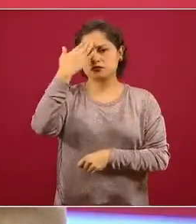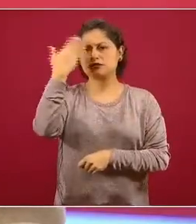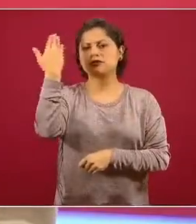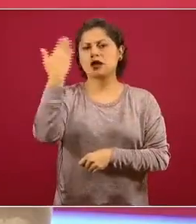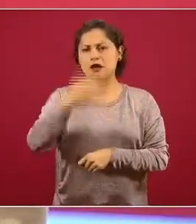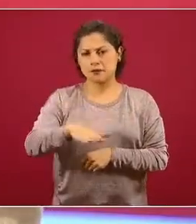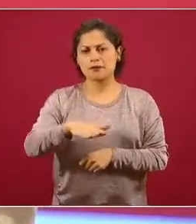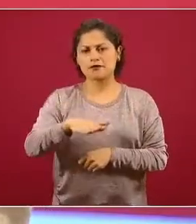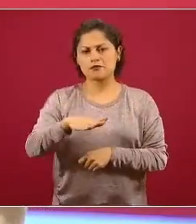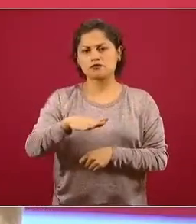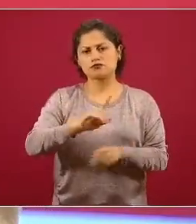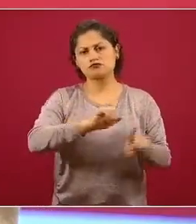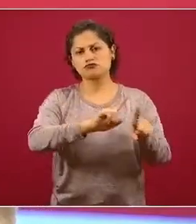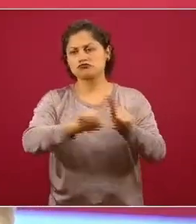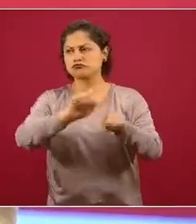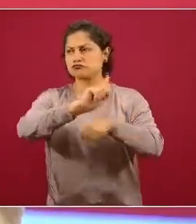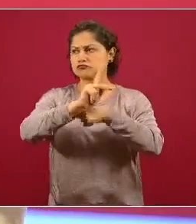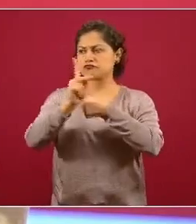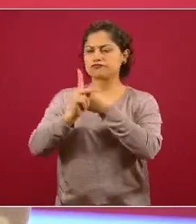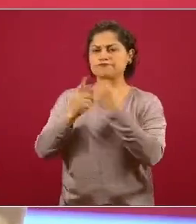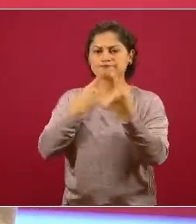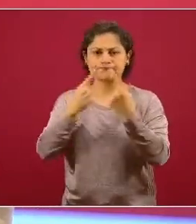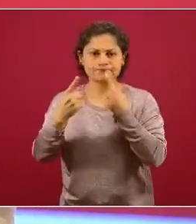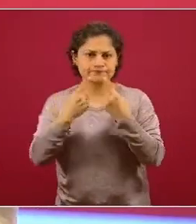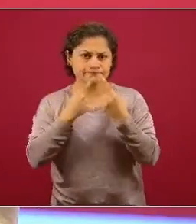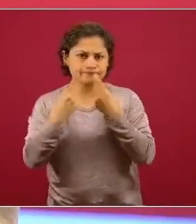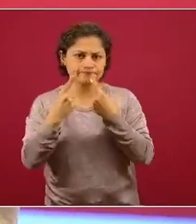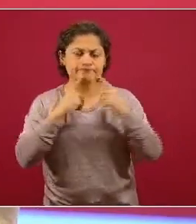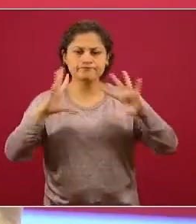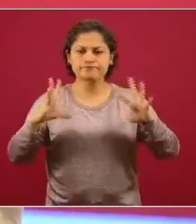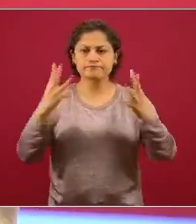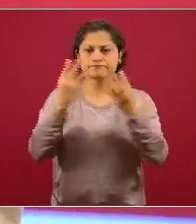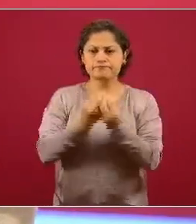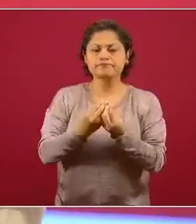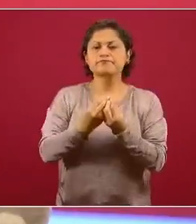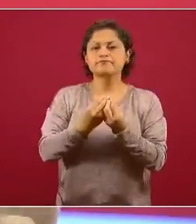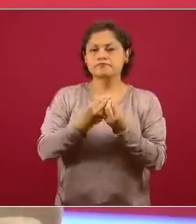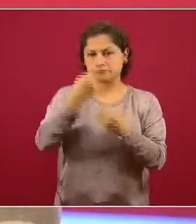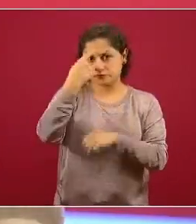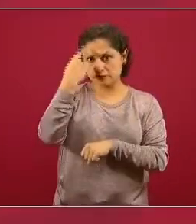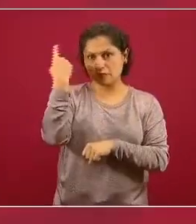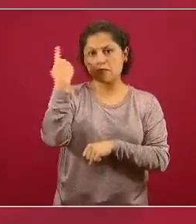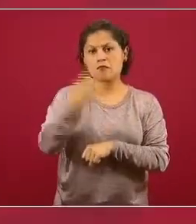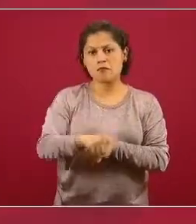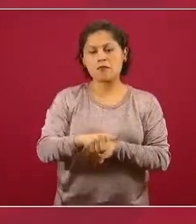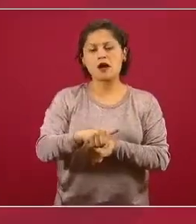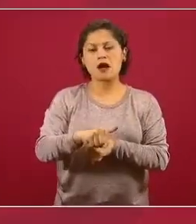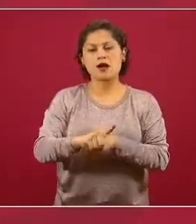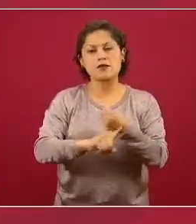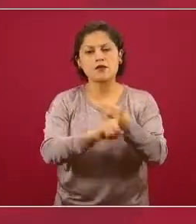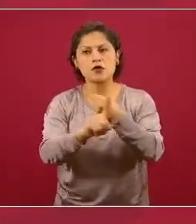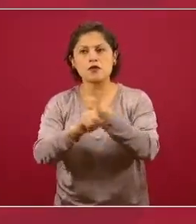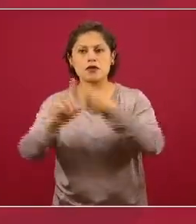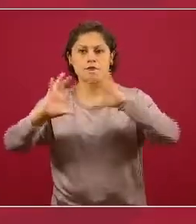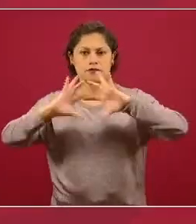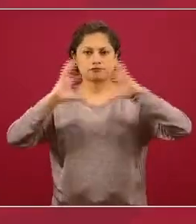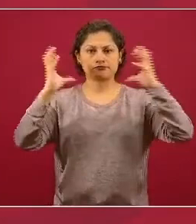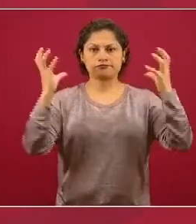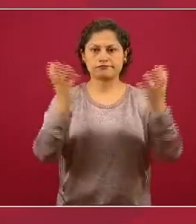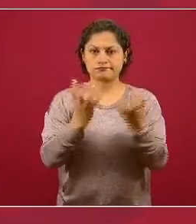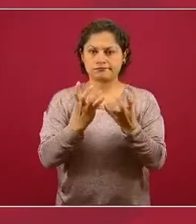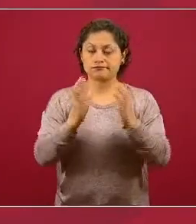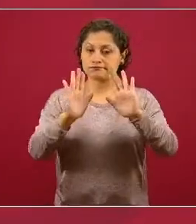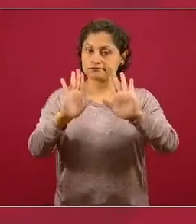para analizar los problemas y los retos que enfrenta el mundo. Esto lo hago como una declaración general. Yo no soy